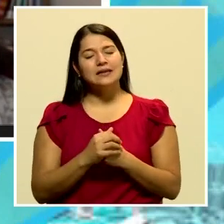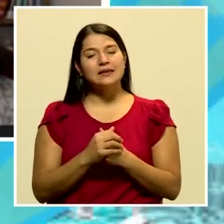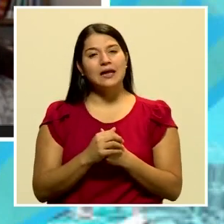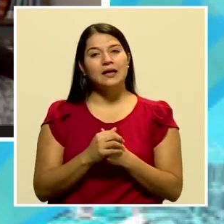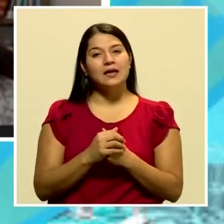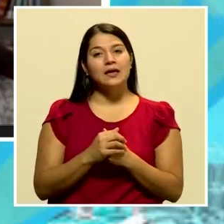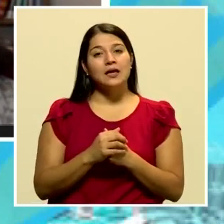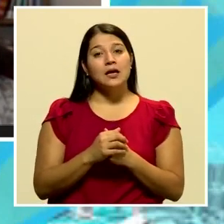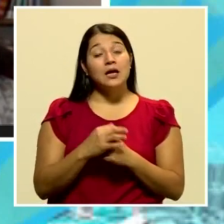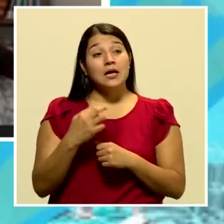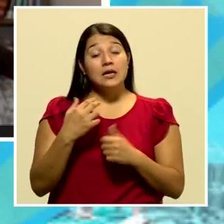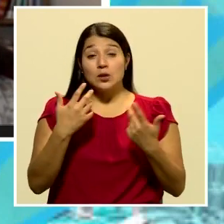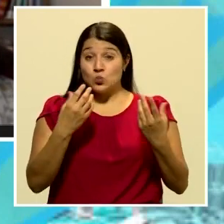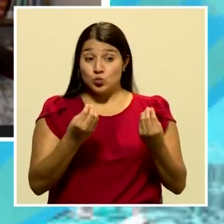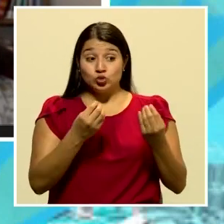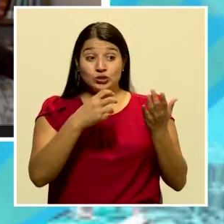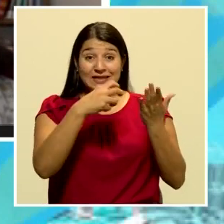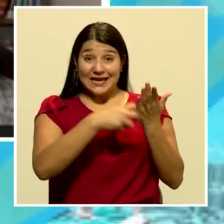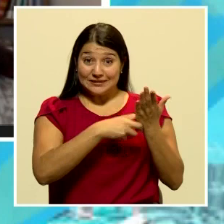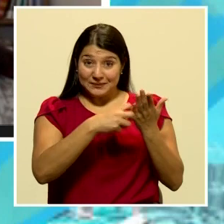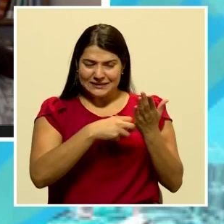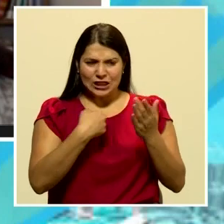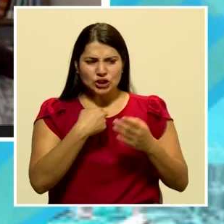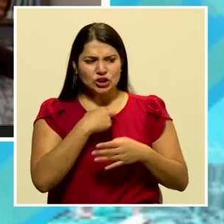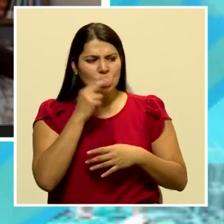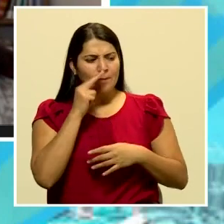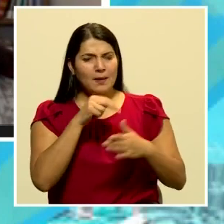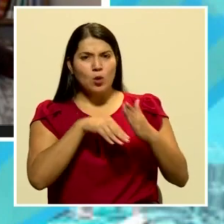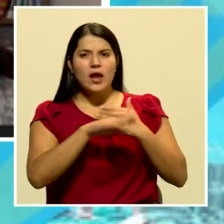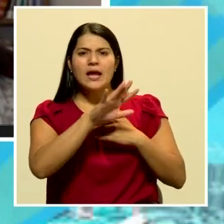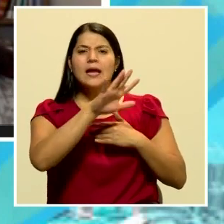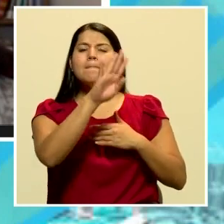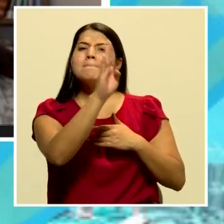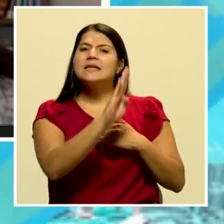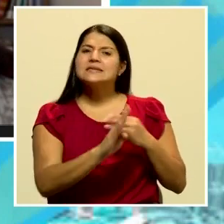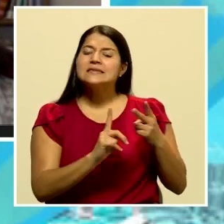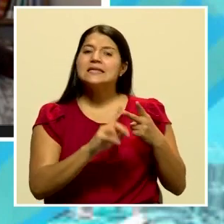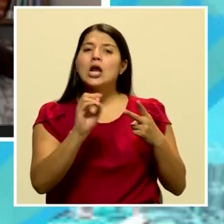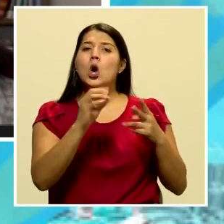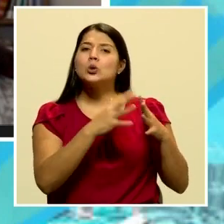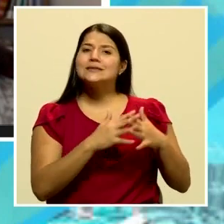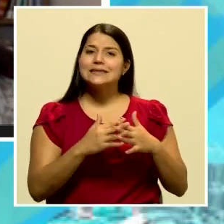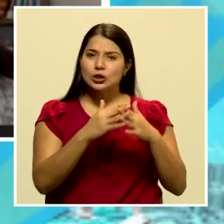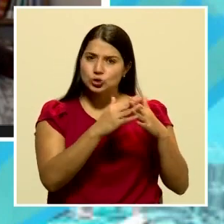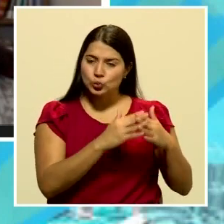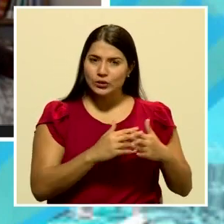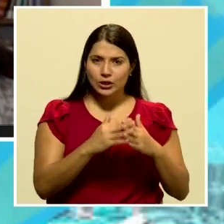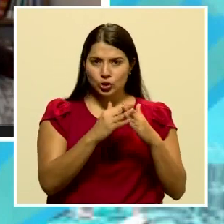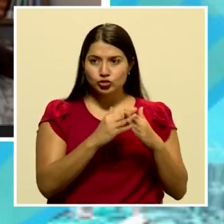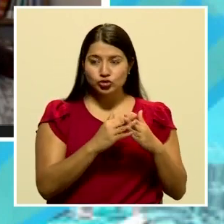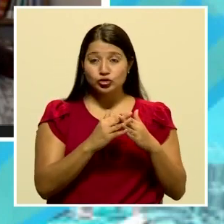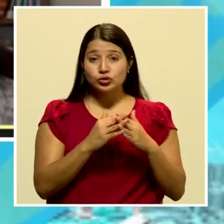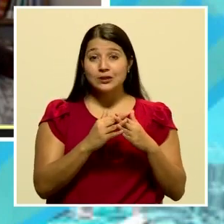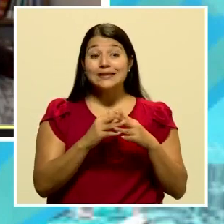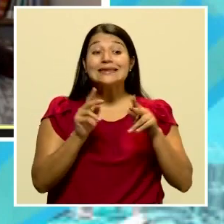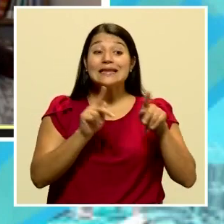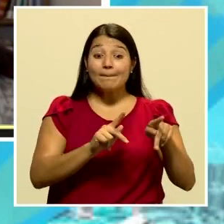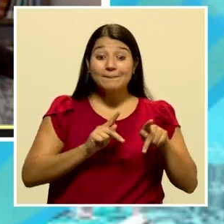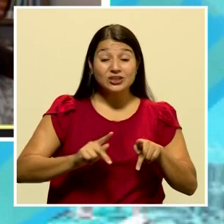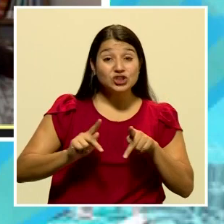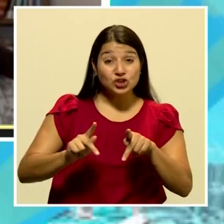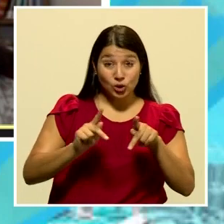pues hay expedientes que nos encontramos en Brasil y en Estados Unidos de otros migrantes, o más bien de migrantes que cuentan